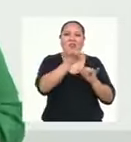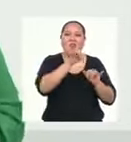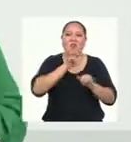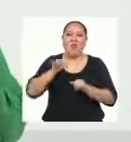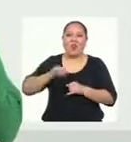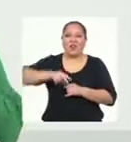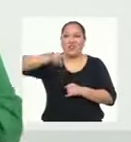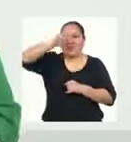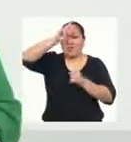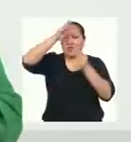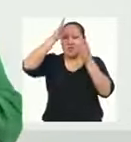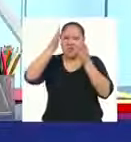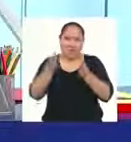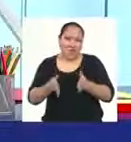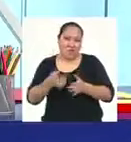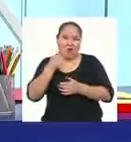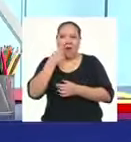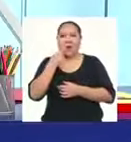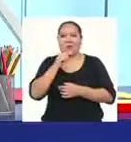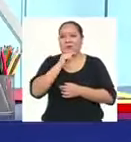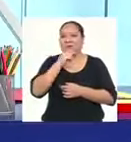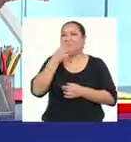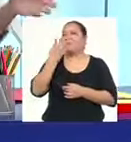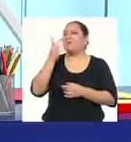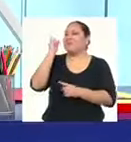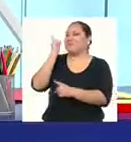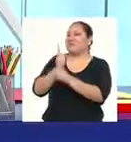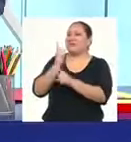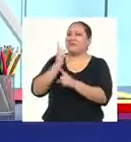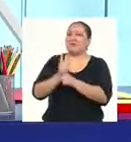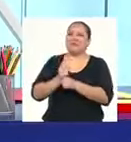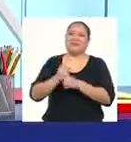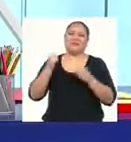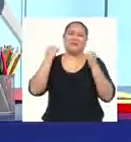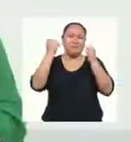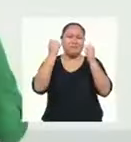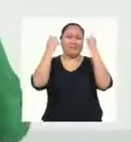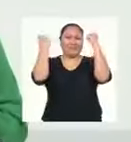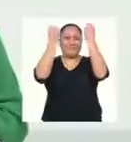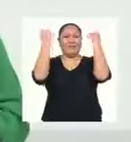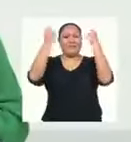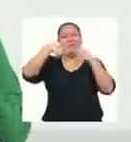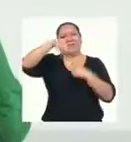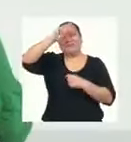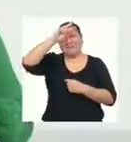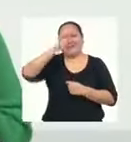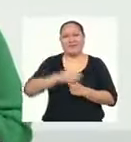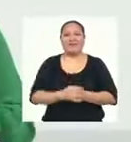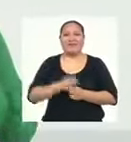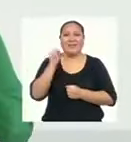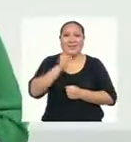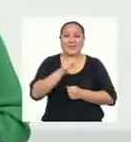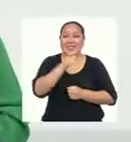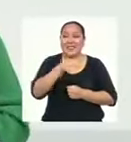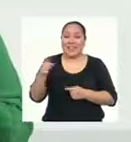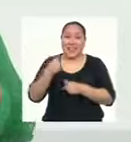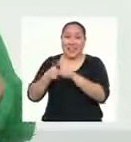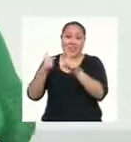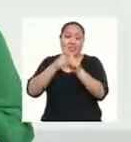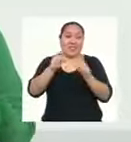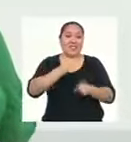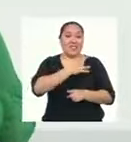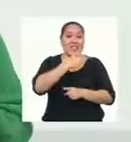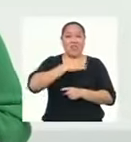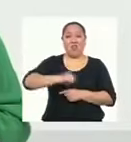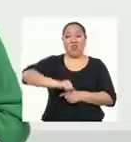son peruanas y peruanos. ¡Exacto! ¡Arriba el Perú! Así es, y esa diversidad y orgullo